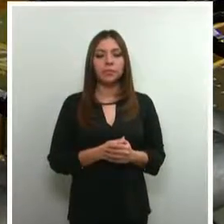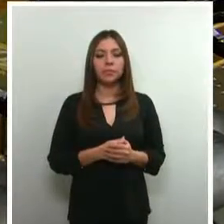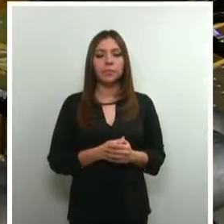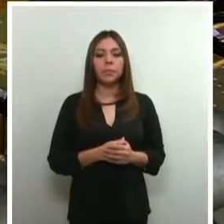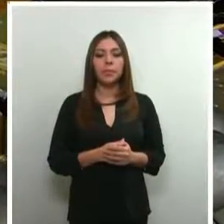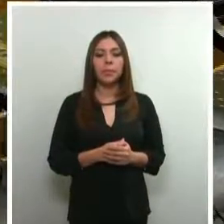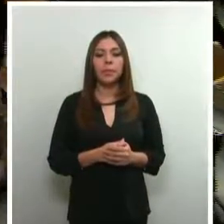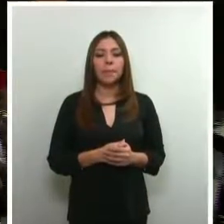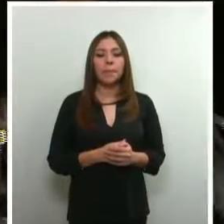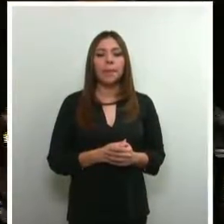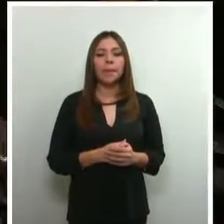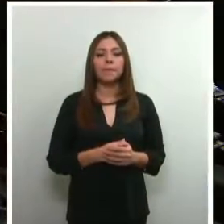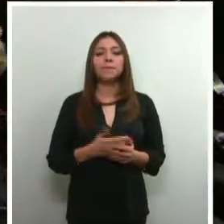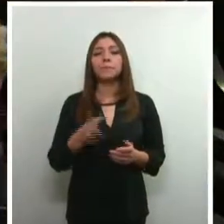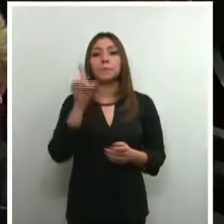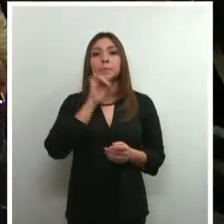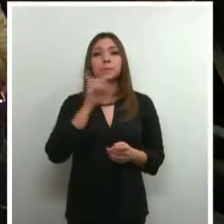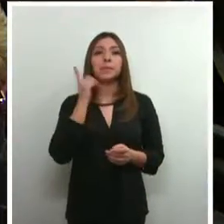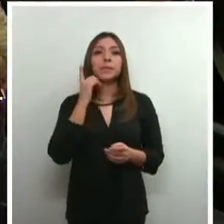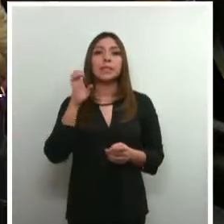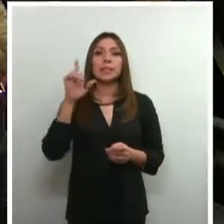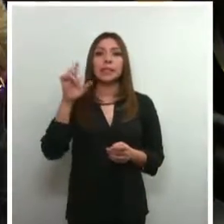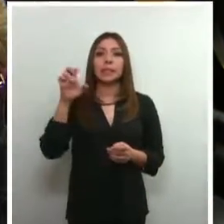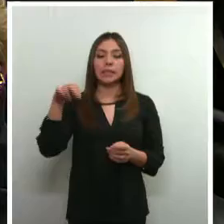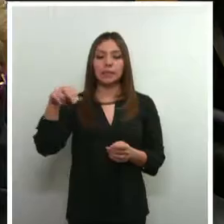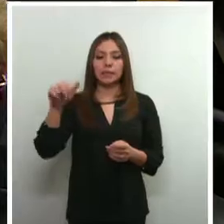Sí, diputada Elena, por favor.